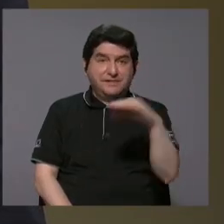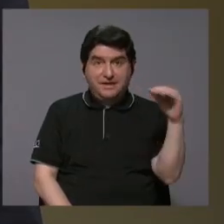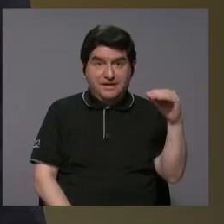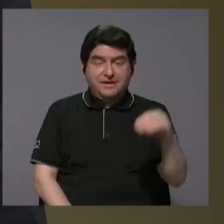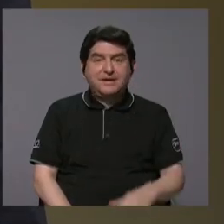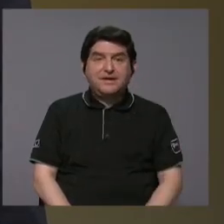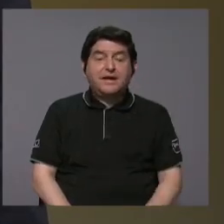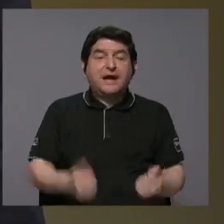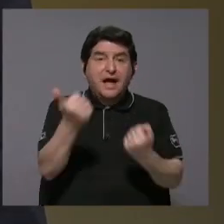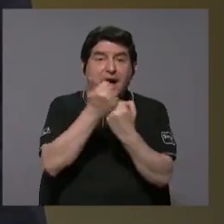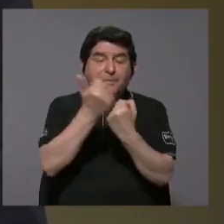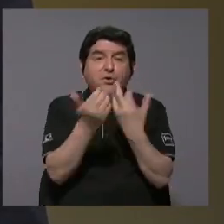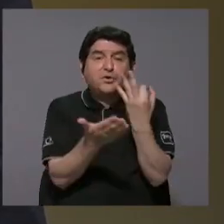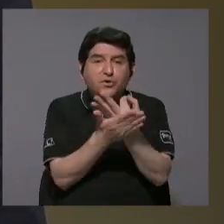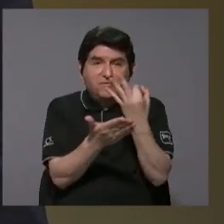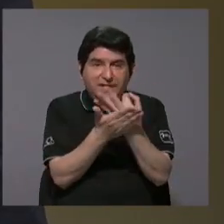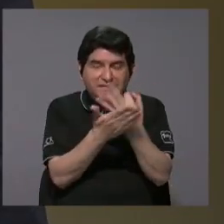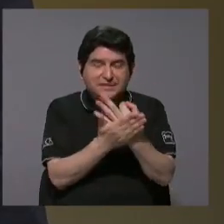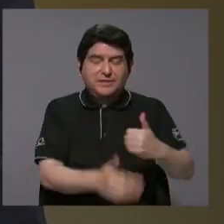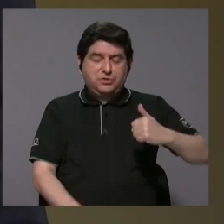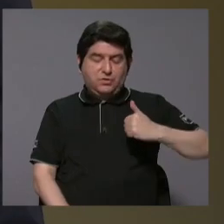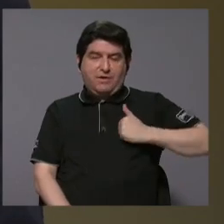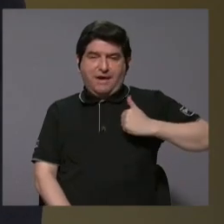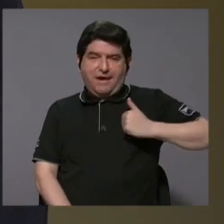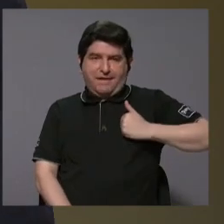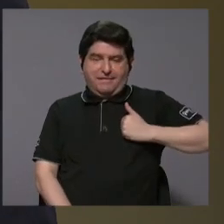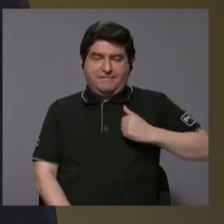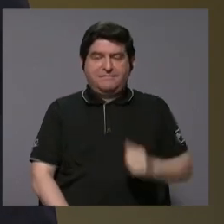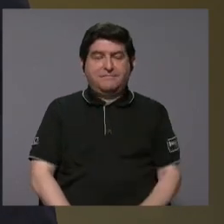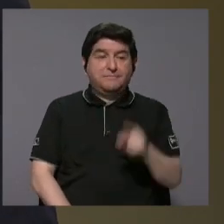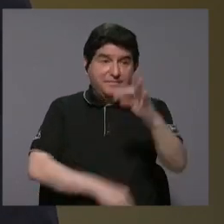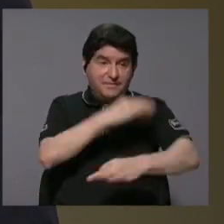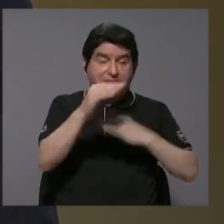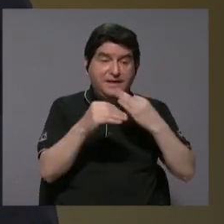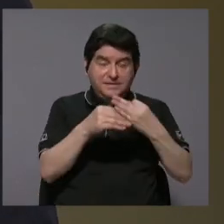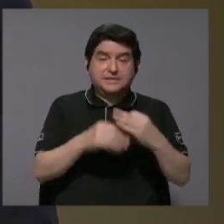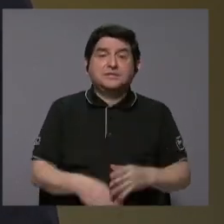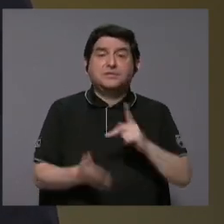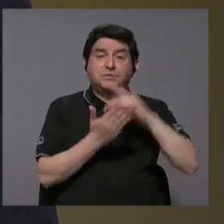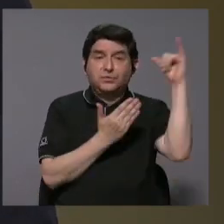Y con apoyo de financiamiento canadiense para este tipo de cosas.